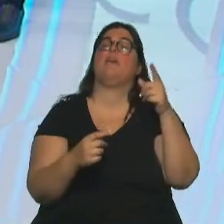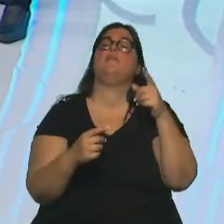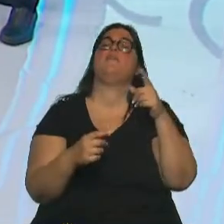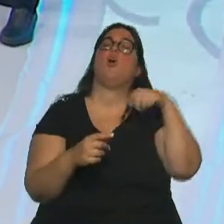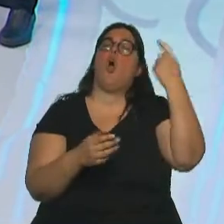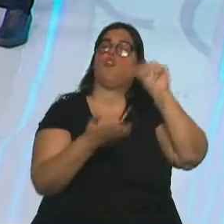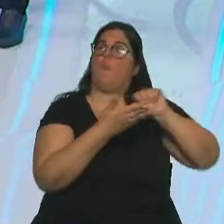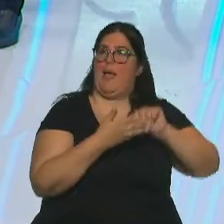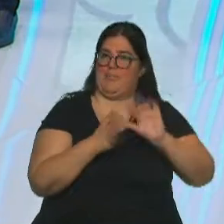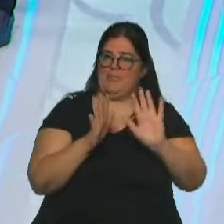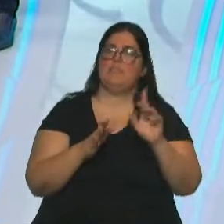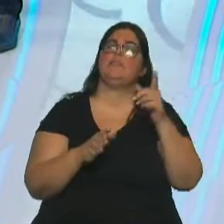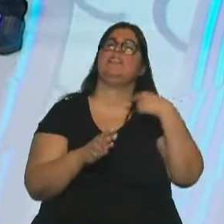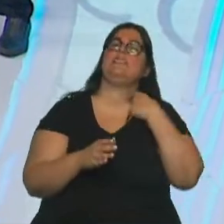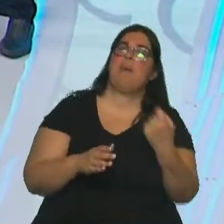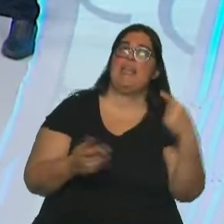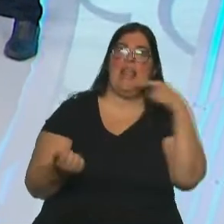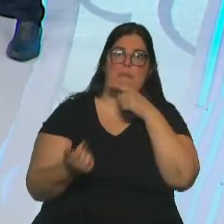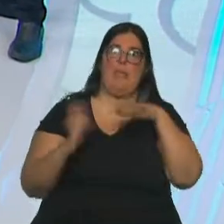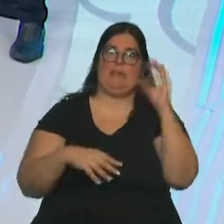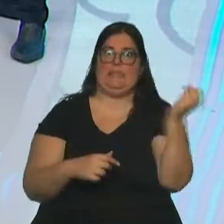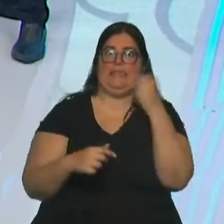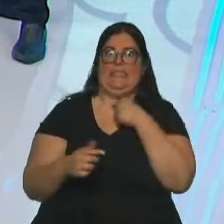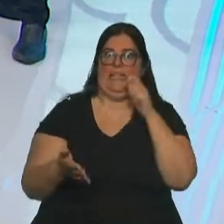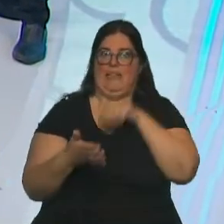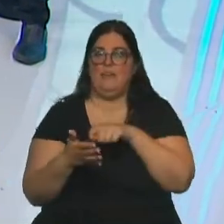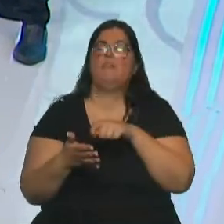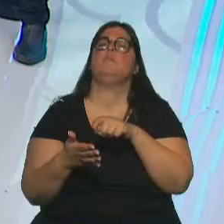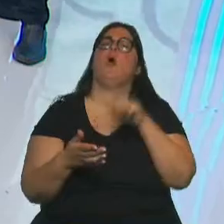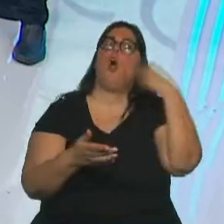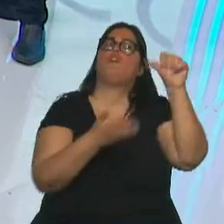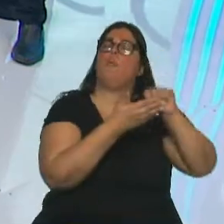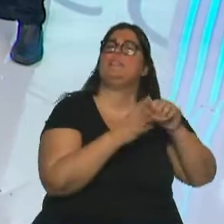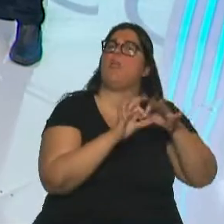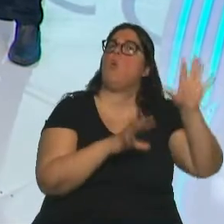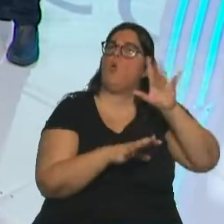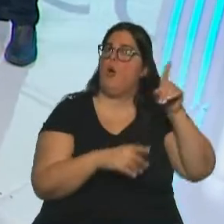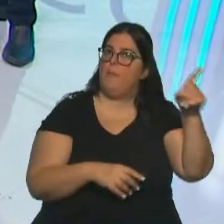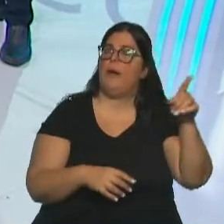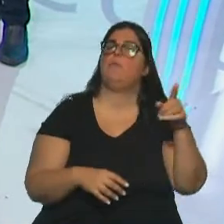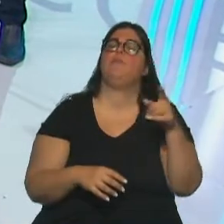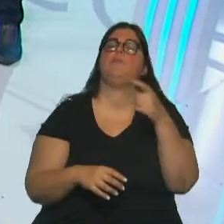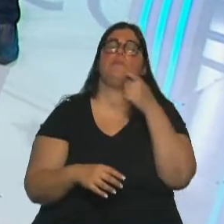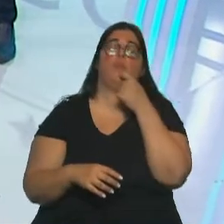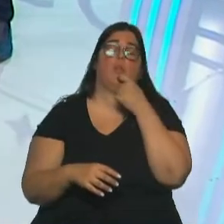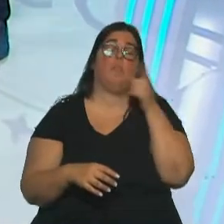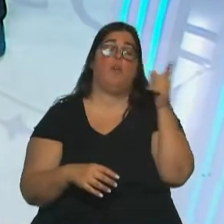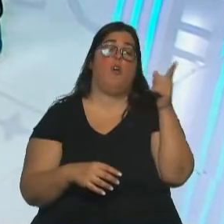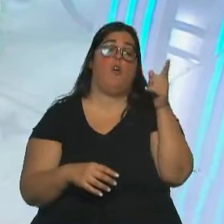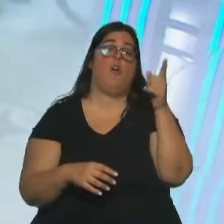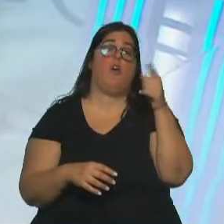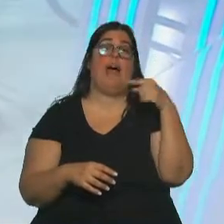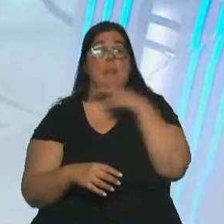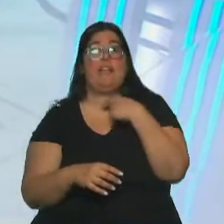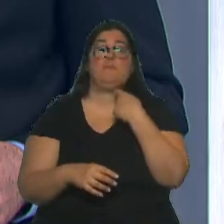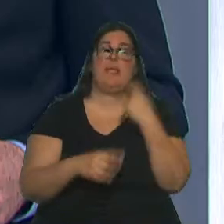decíamos en los títulos España y Alemania, pero también otros países de la Unión Europea, bueno, estos países, a diferencia de Francia,